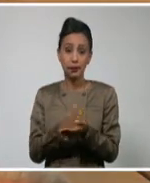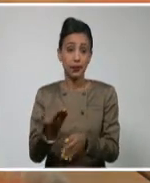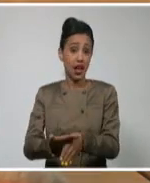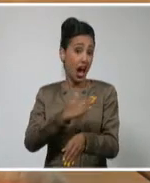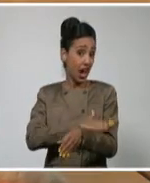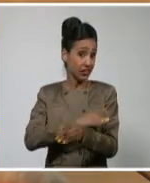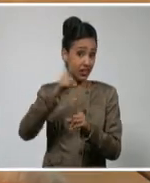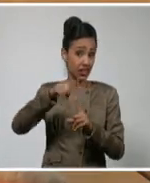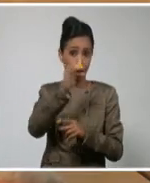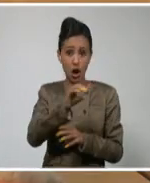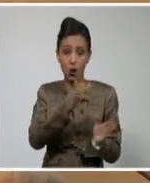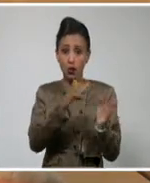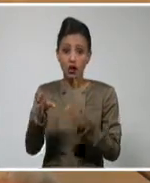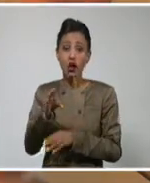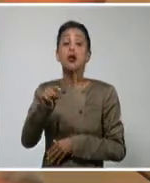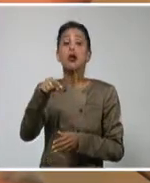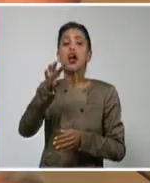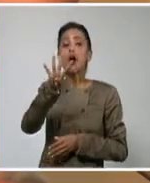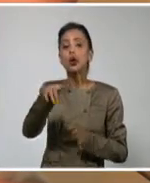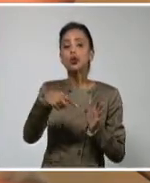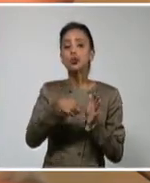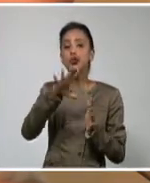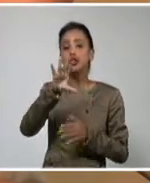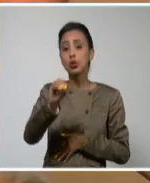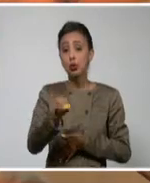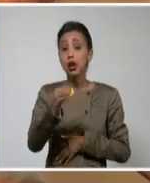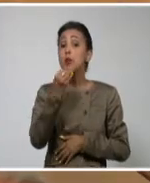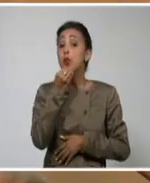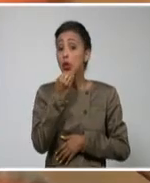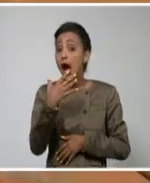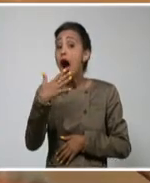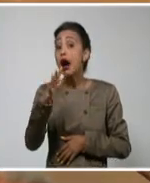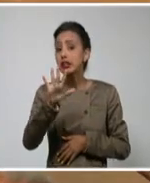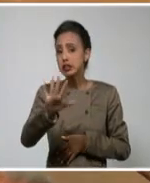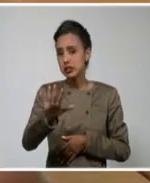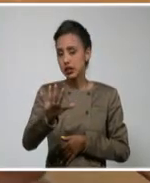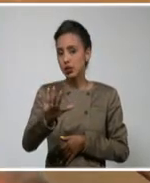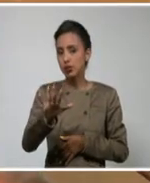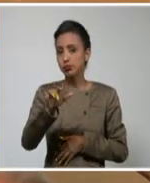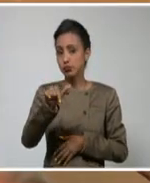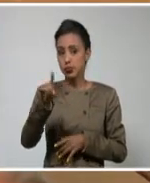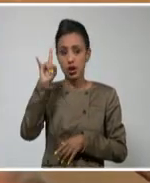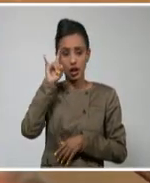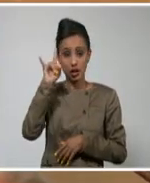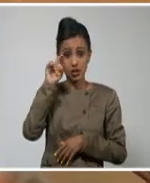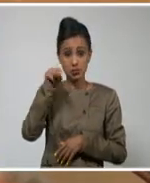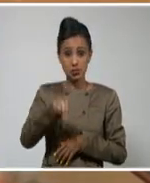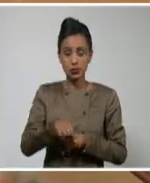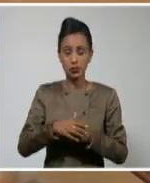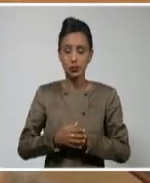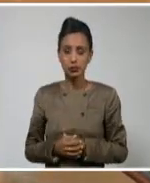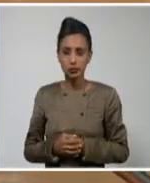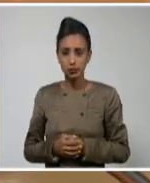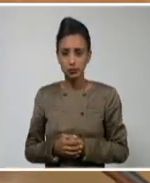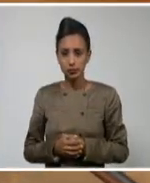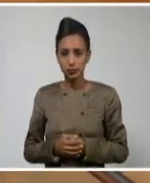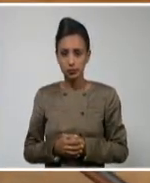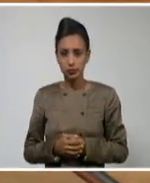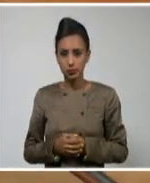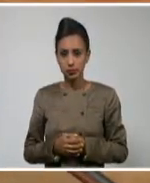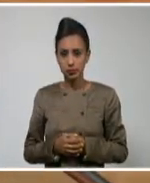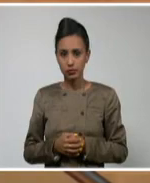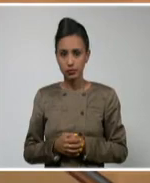se nos sembró en 4.50 y podía llegar hasta 5. Y se nos sembró en 4.50 sin cambio por calidad. Eso que usted está